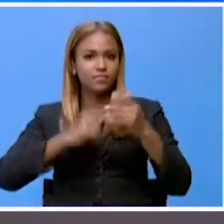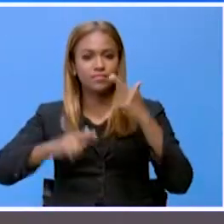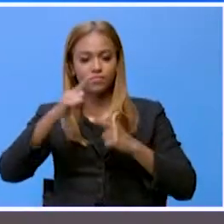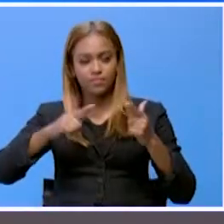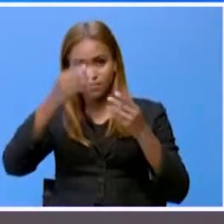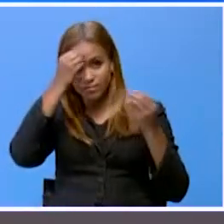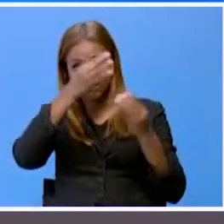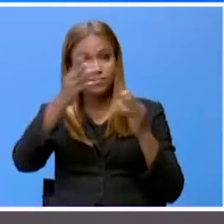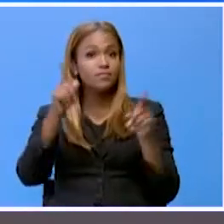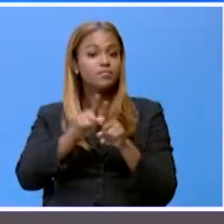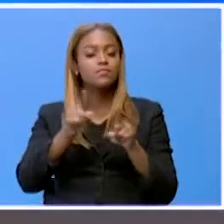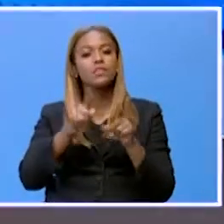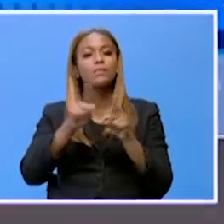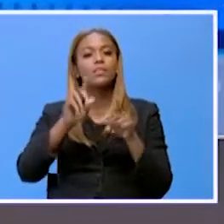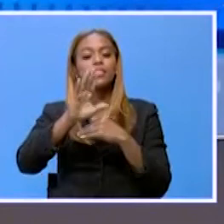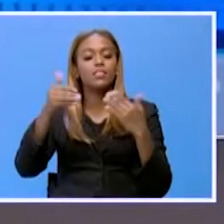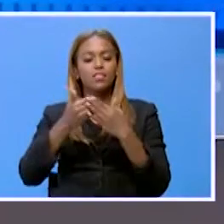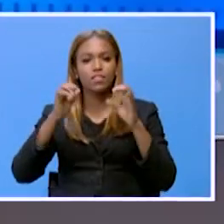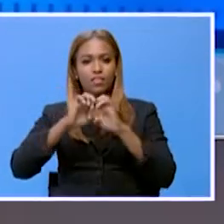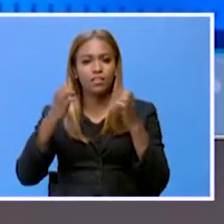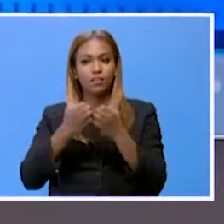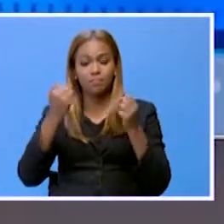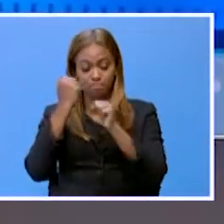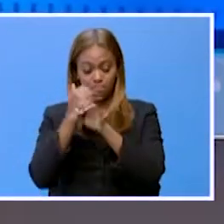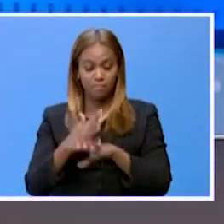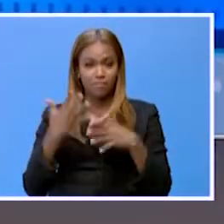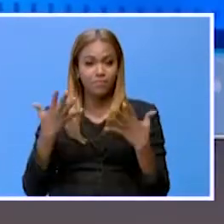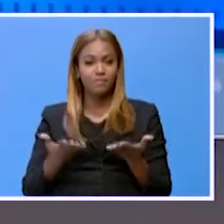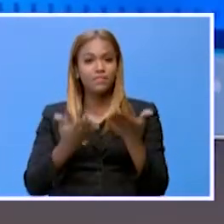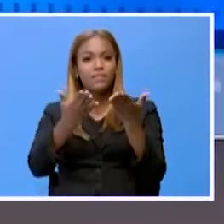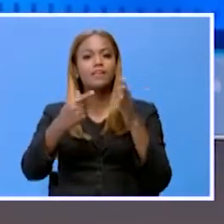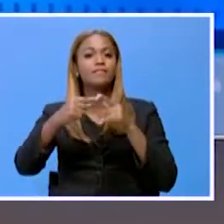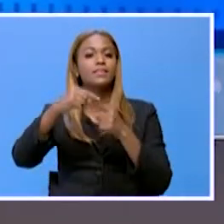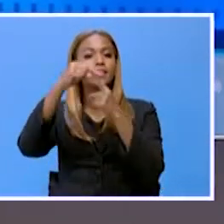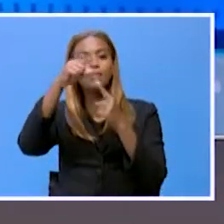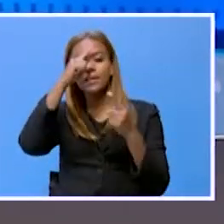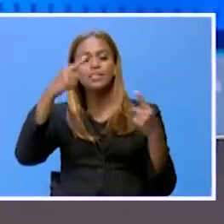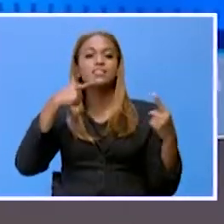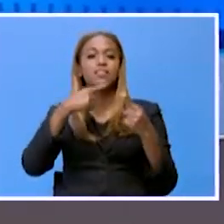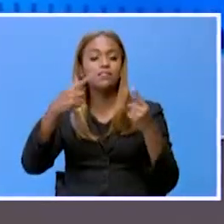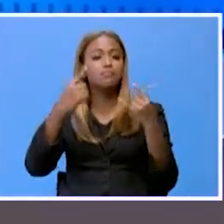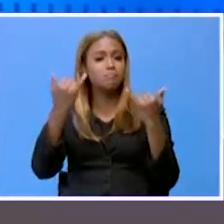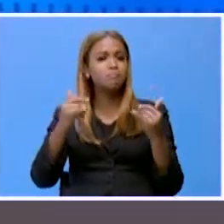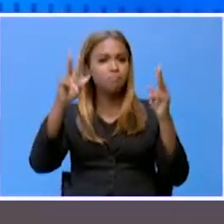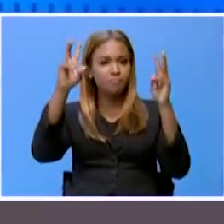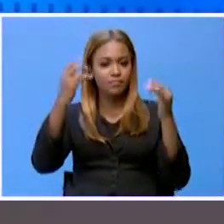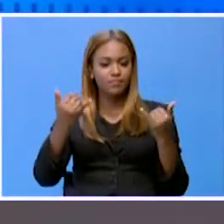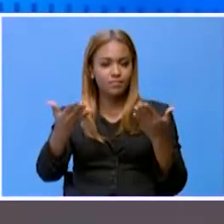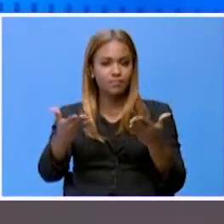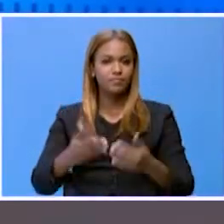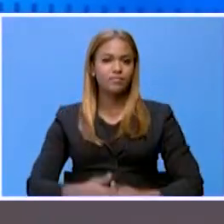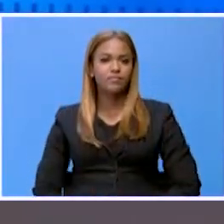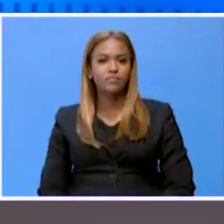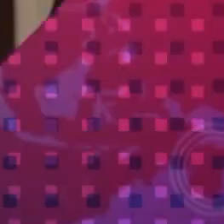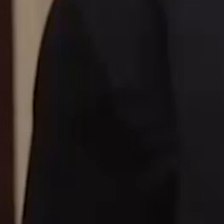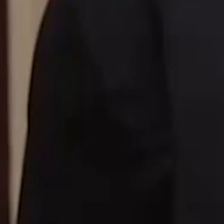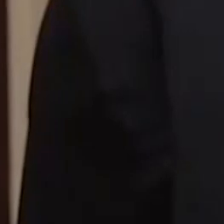en lengua de señas, y todo un equipo que ha preparado esta edición especial de Noticias. De inmediato, los principales